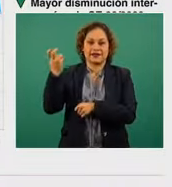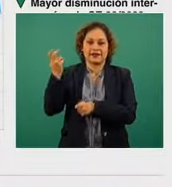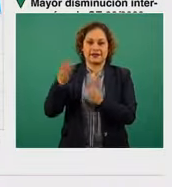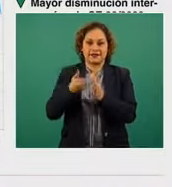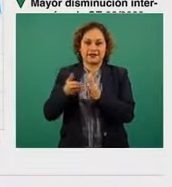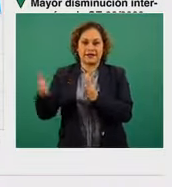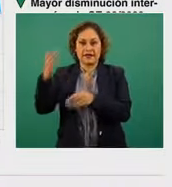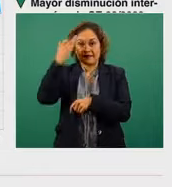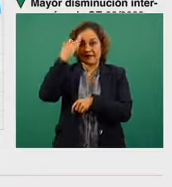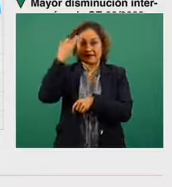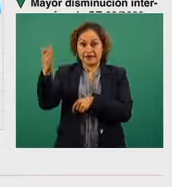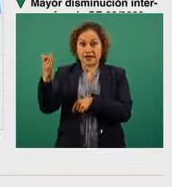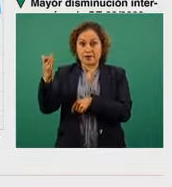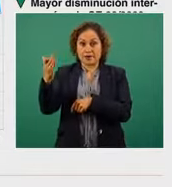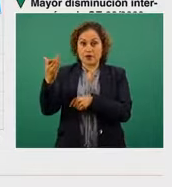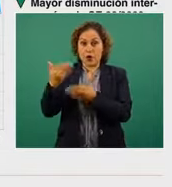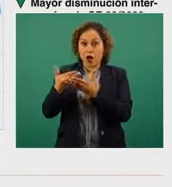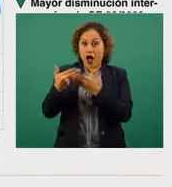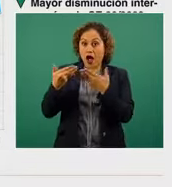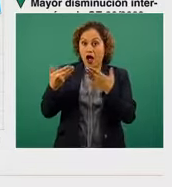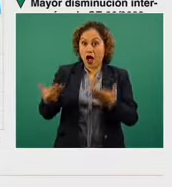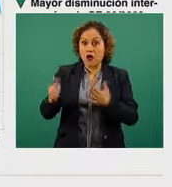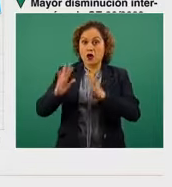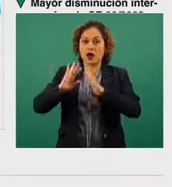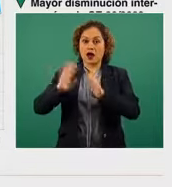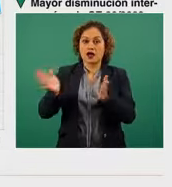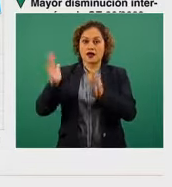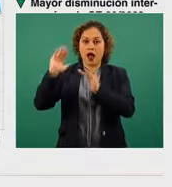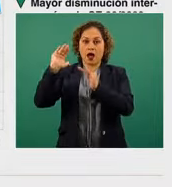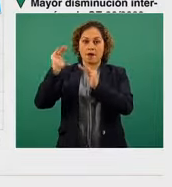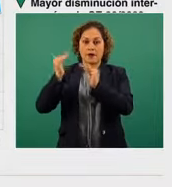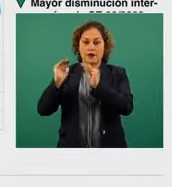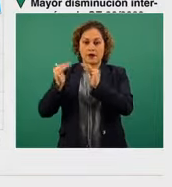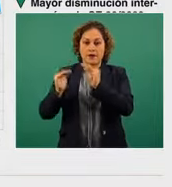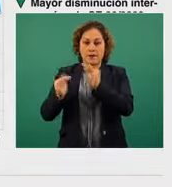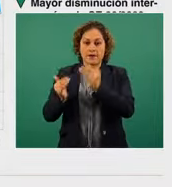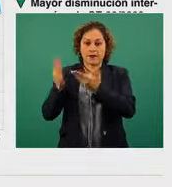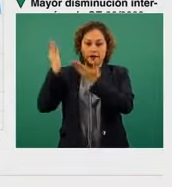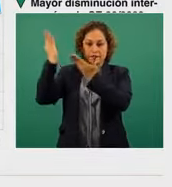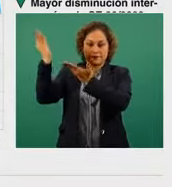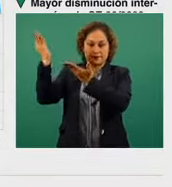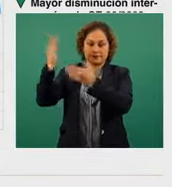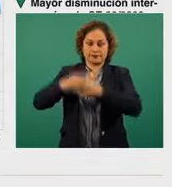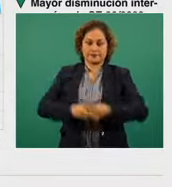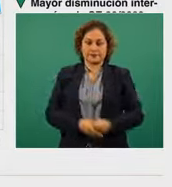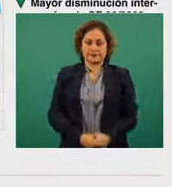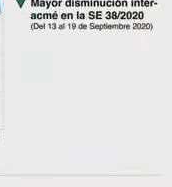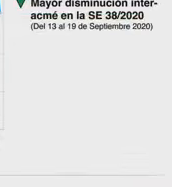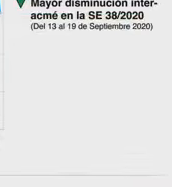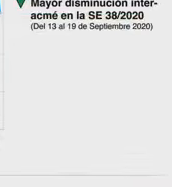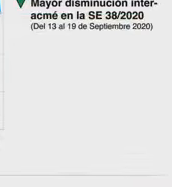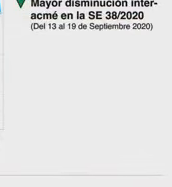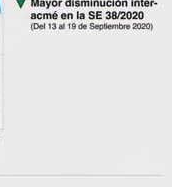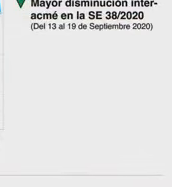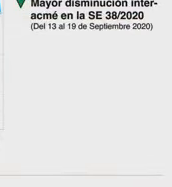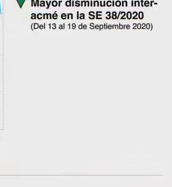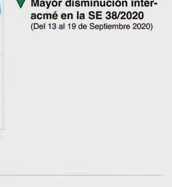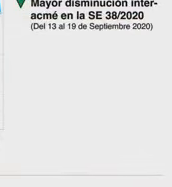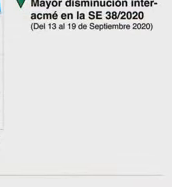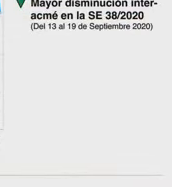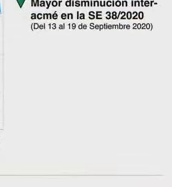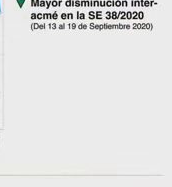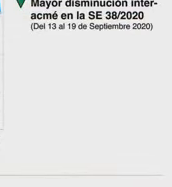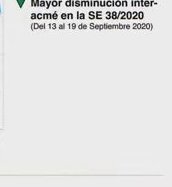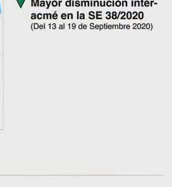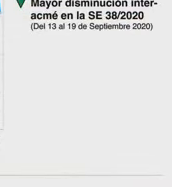se ha mantenido hacia la baja en la mayor parte de los estados, como va a conducir en su exposición el